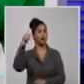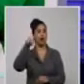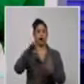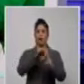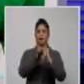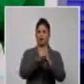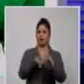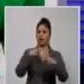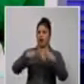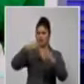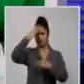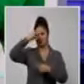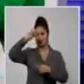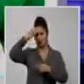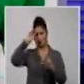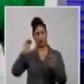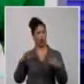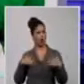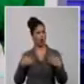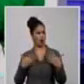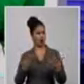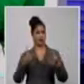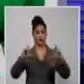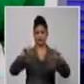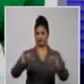disminuyendo. Y ya se acumulan el